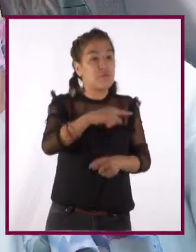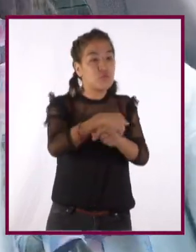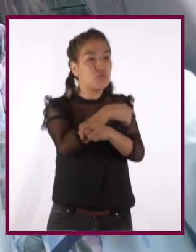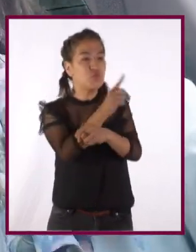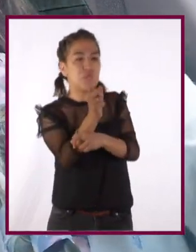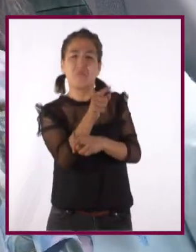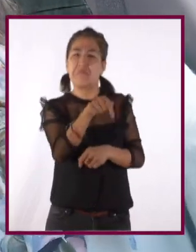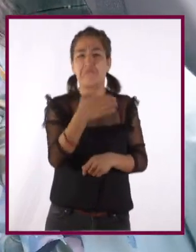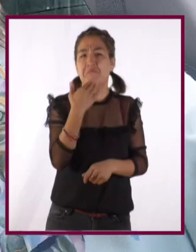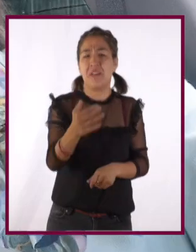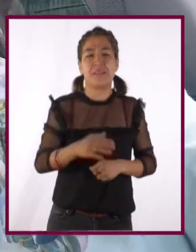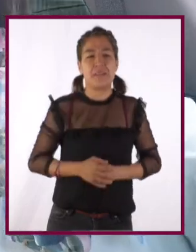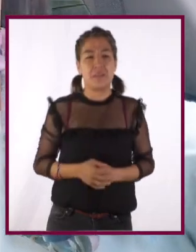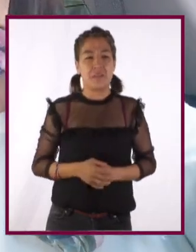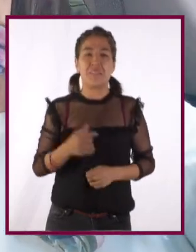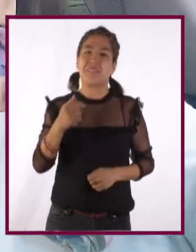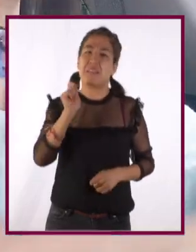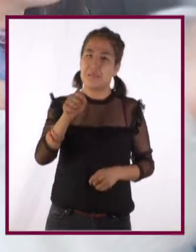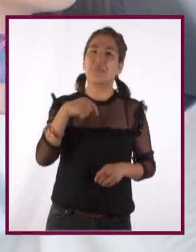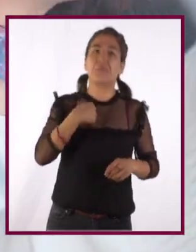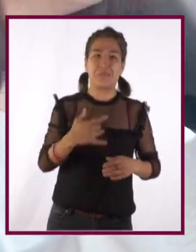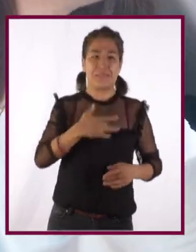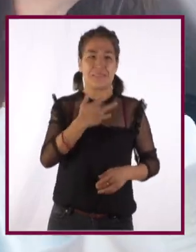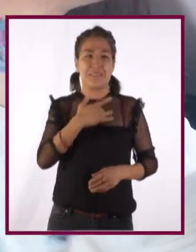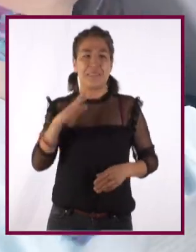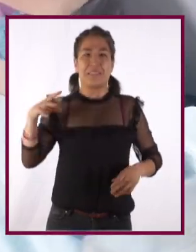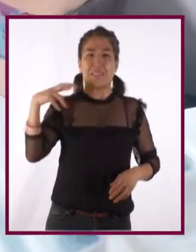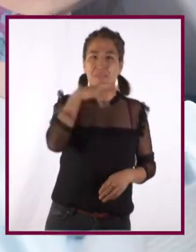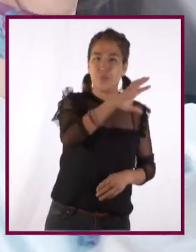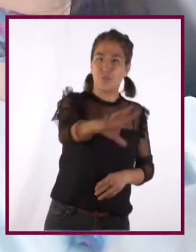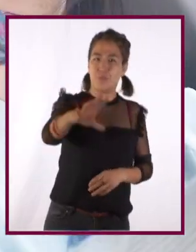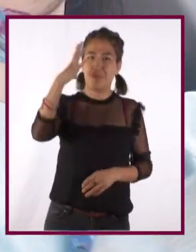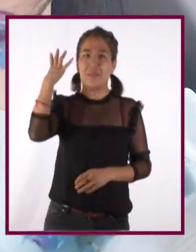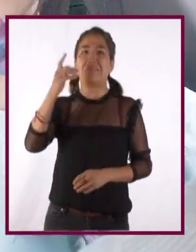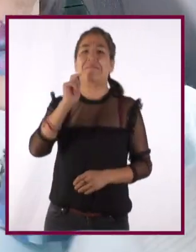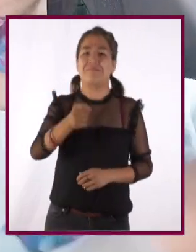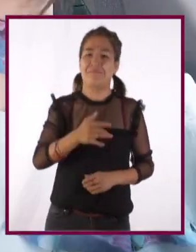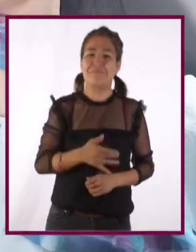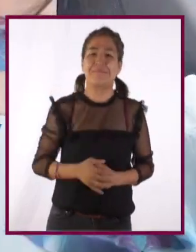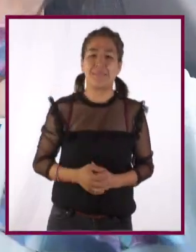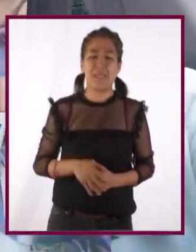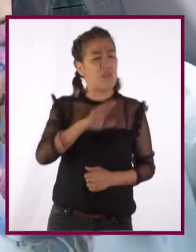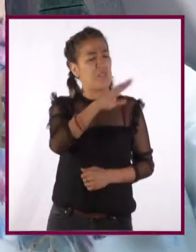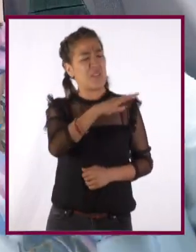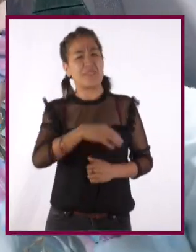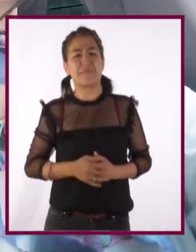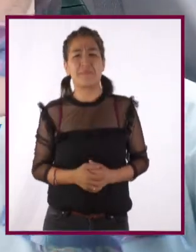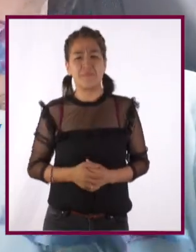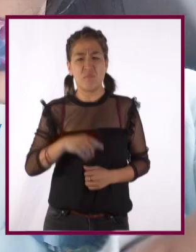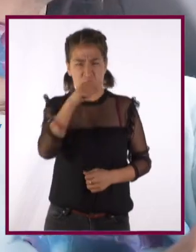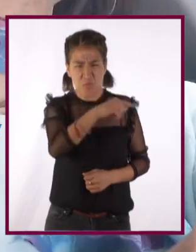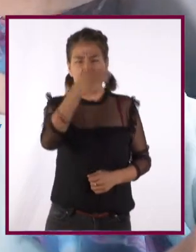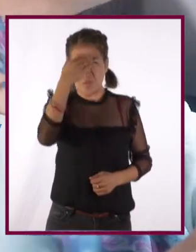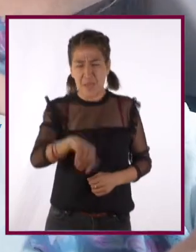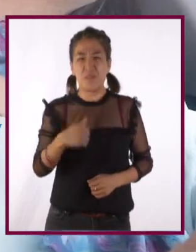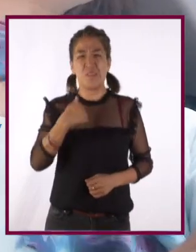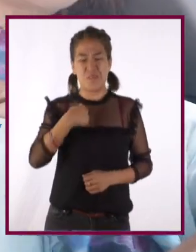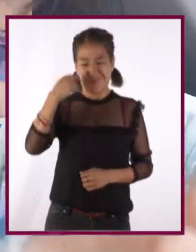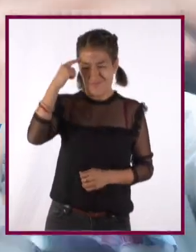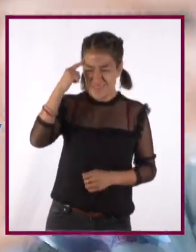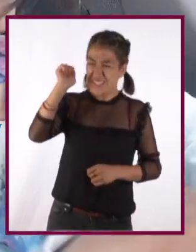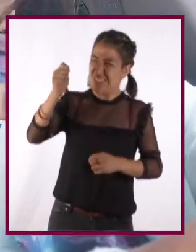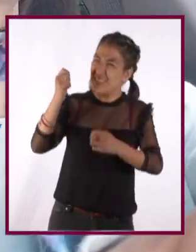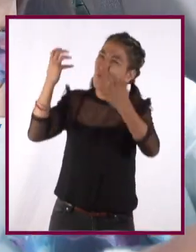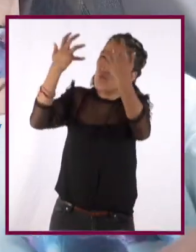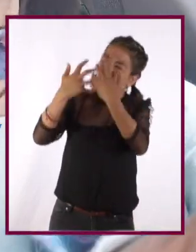de velocidad. Debe ser el viento sobre mi cara lo que hace que me parezca que vamos rapidísimo, ¿eh? Oye, Ernesto, ¿sabes qué pregunta